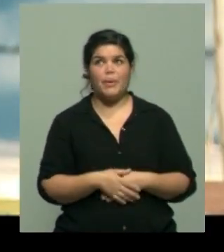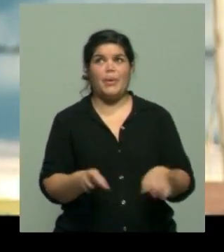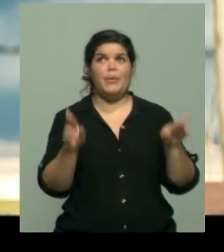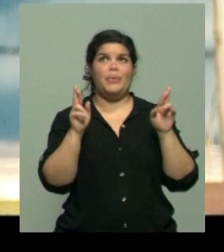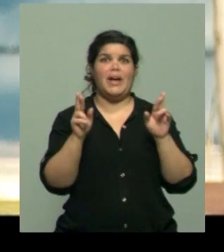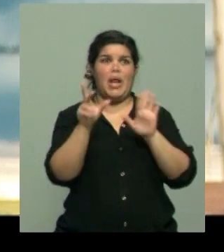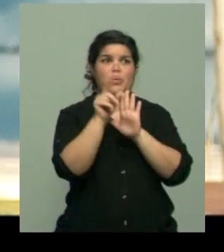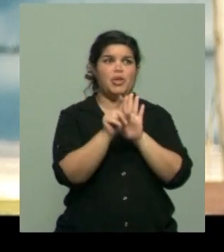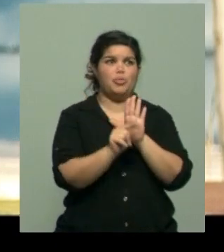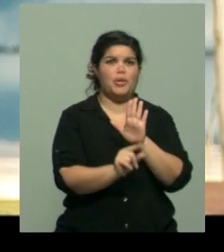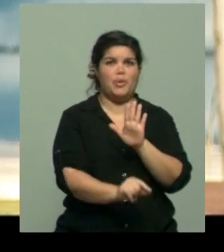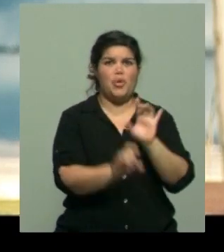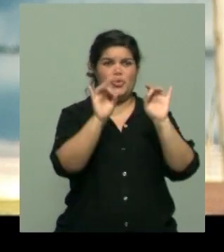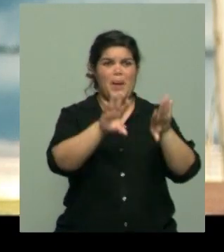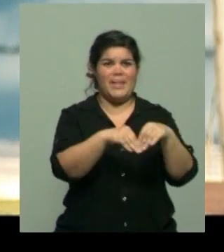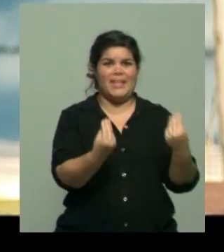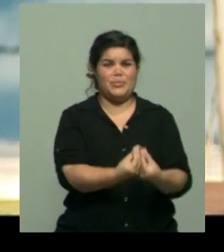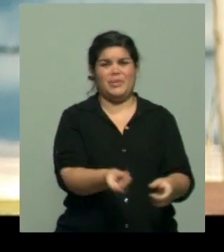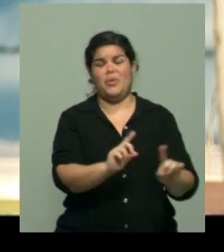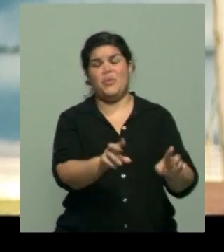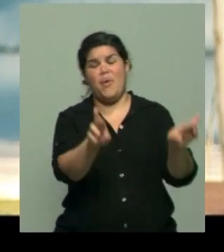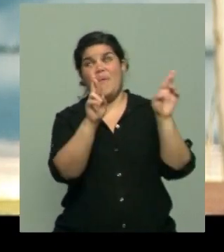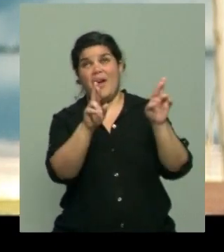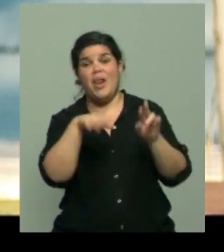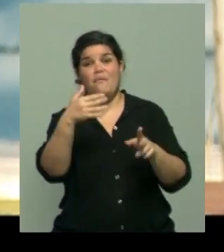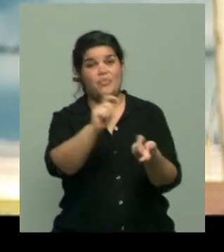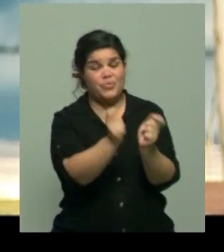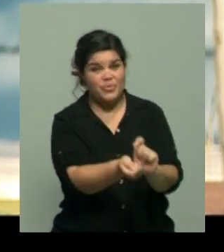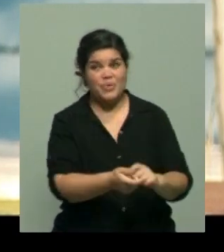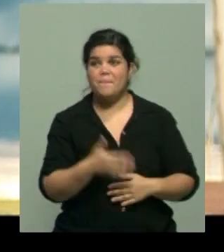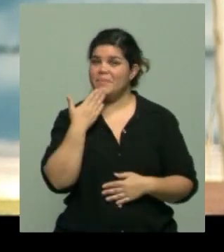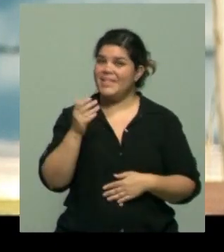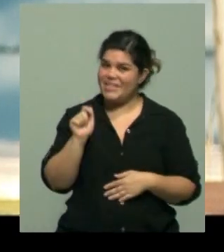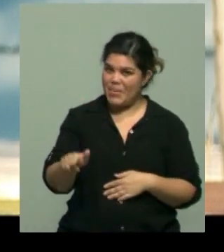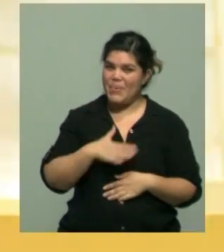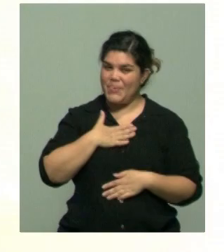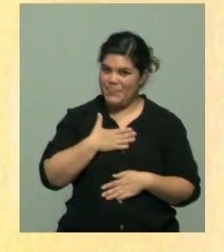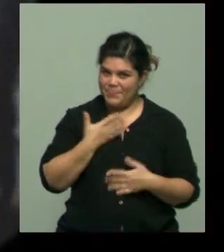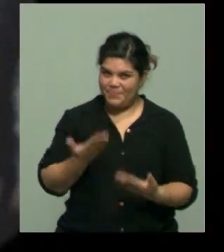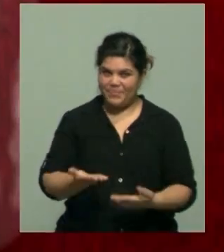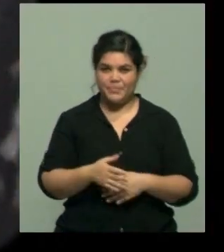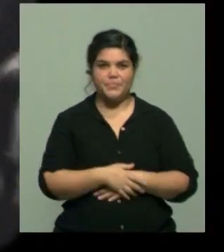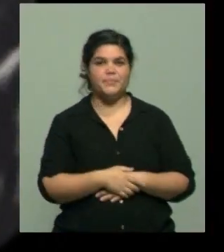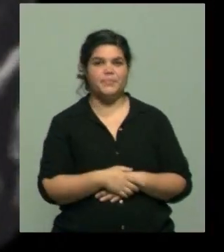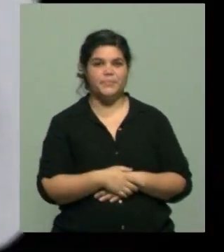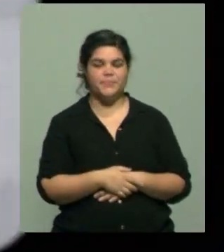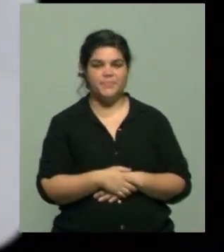meros números. Esperemos nada que más. no. Gracias, Ana. Gracias a vos. Un placer. De nada.